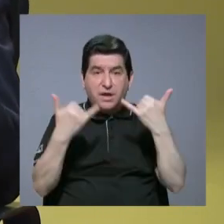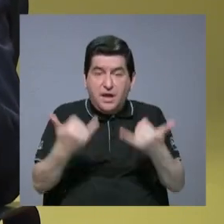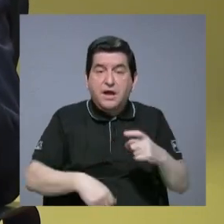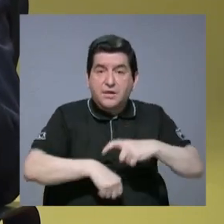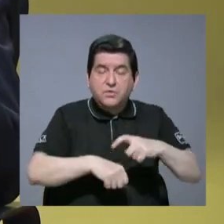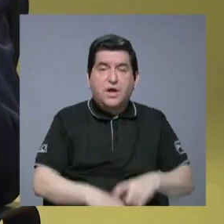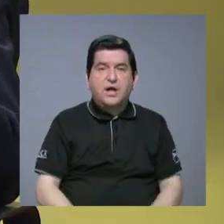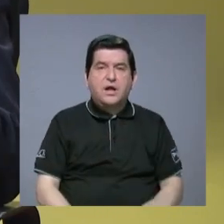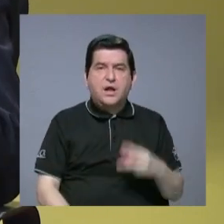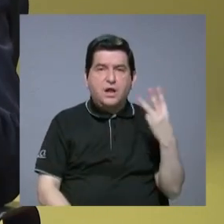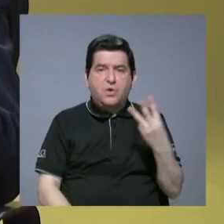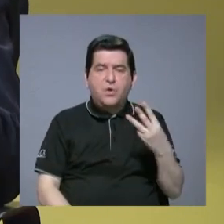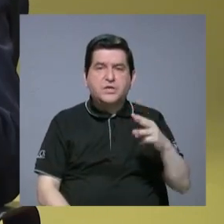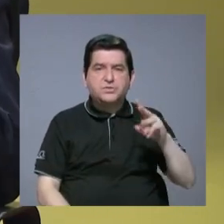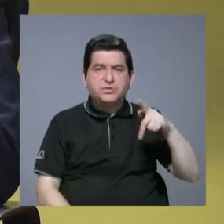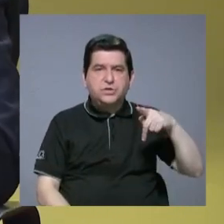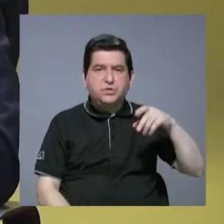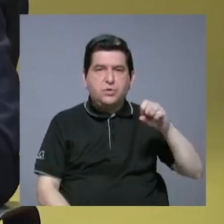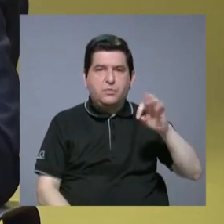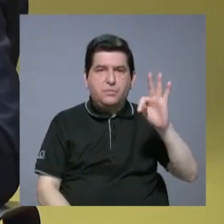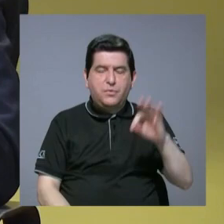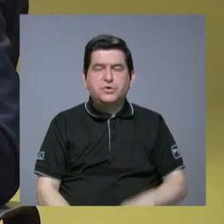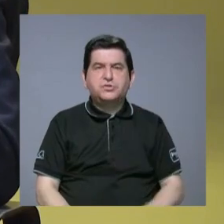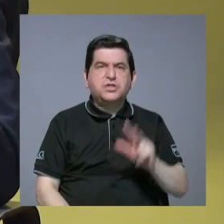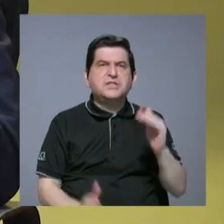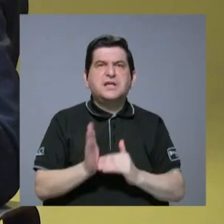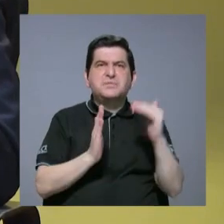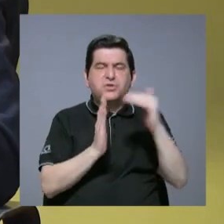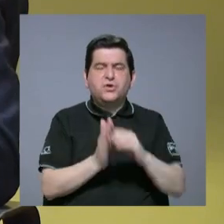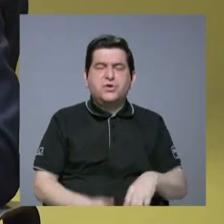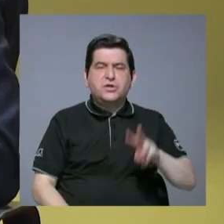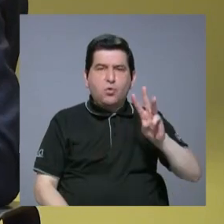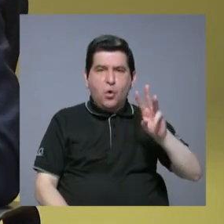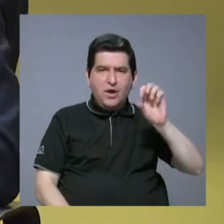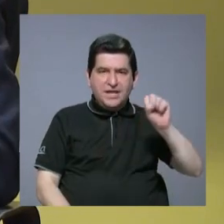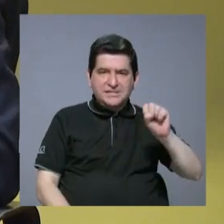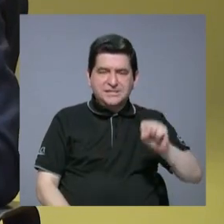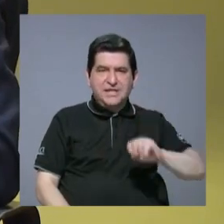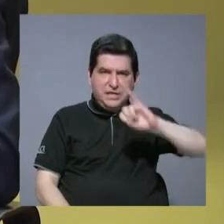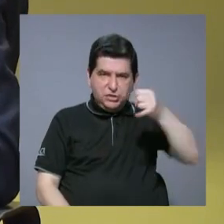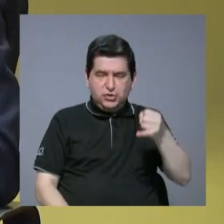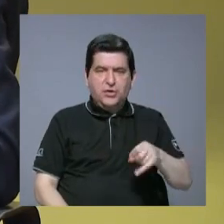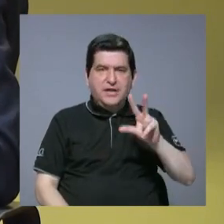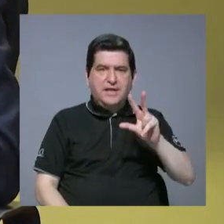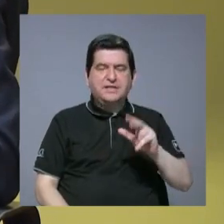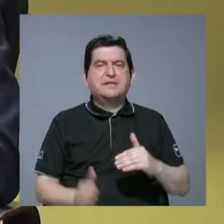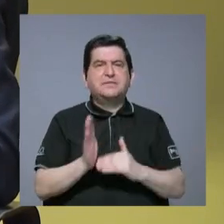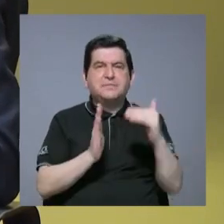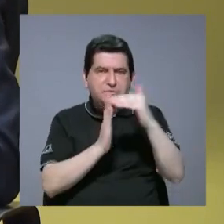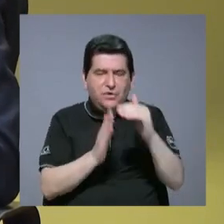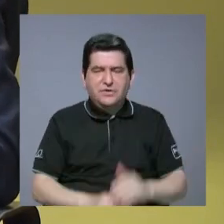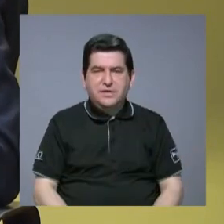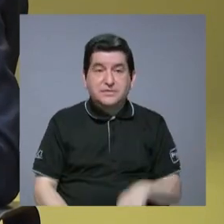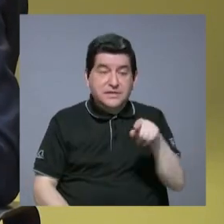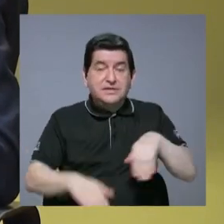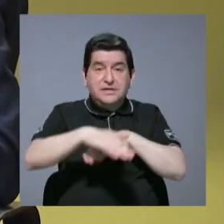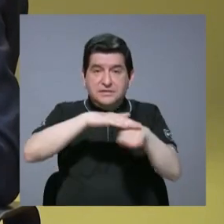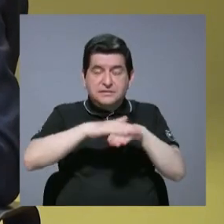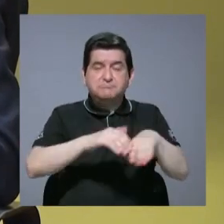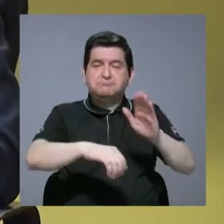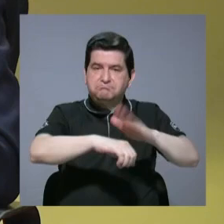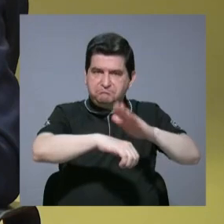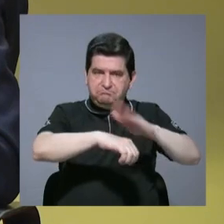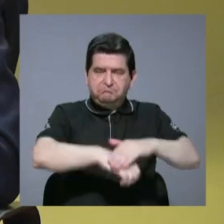El Washington Post tiene como 3 millones, el Wall Street Journal como 4 millones. Y eso ya les da una base que les